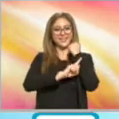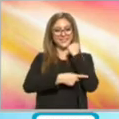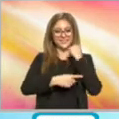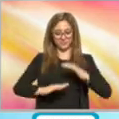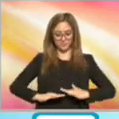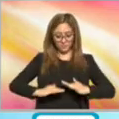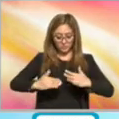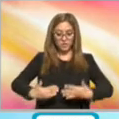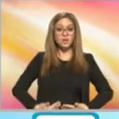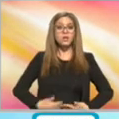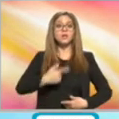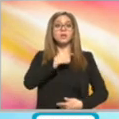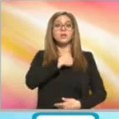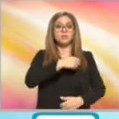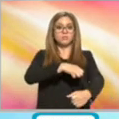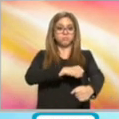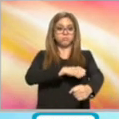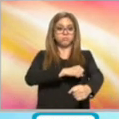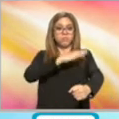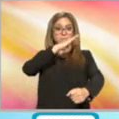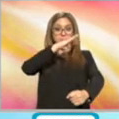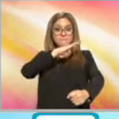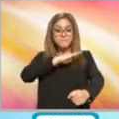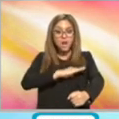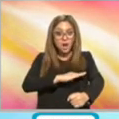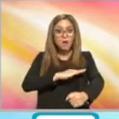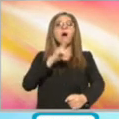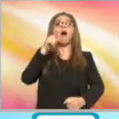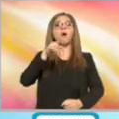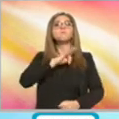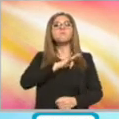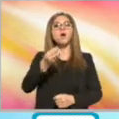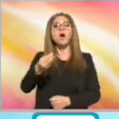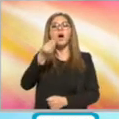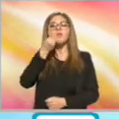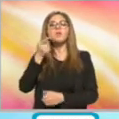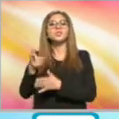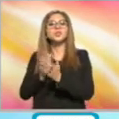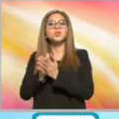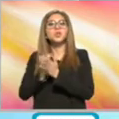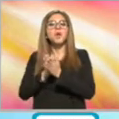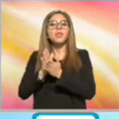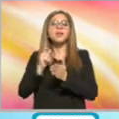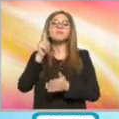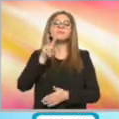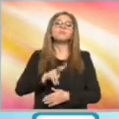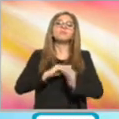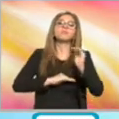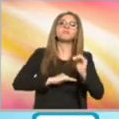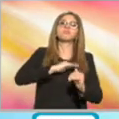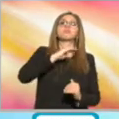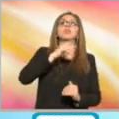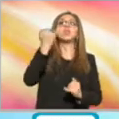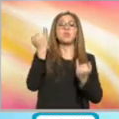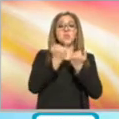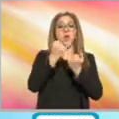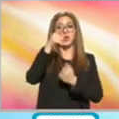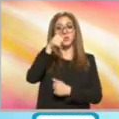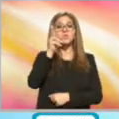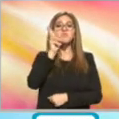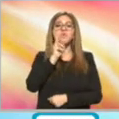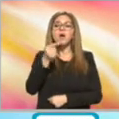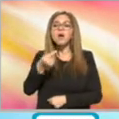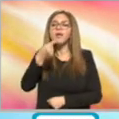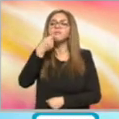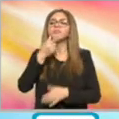bueno. para todos, Es para definitivamente. todo. Así Es una delicia y además te causa muchísima felicidad, ¿no? ¿Cómo puede